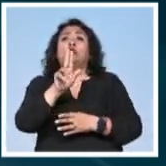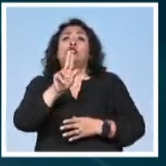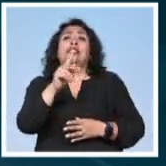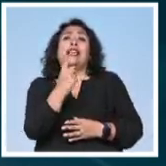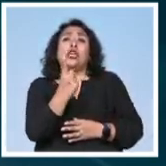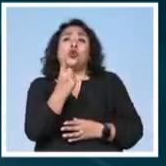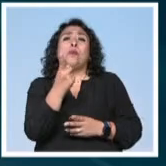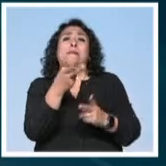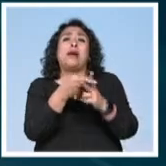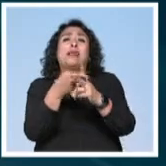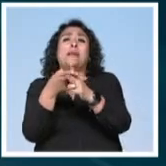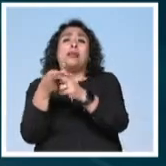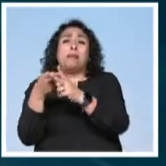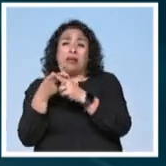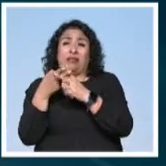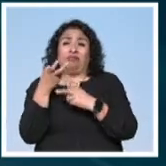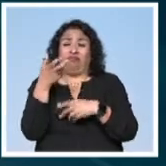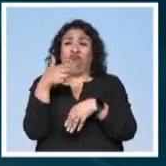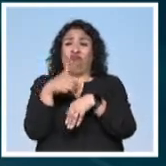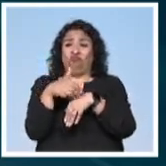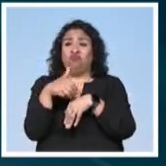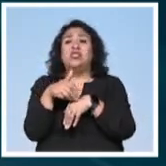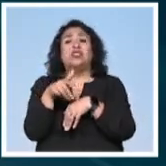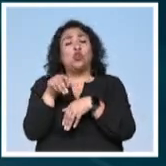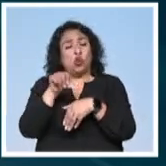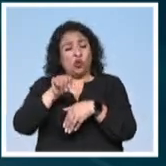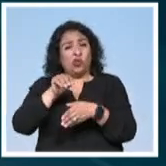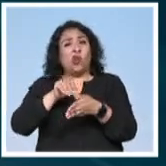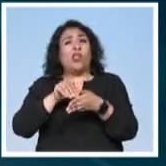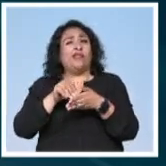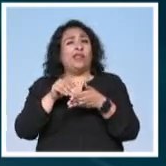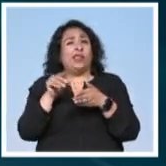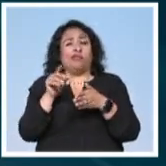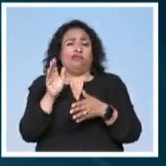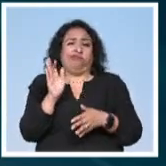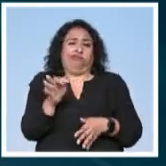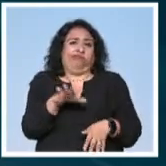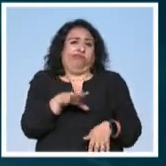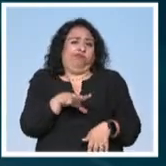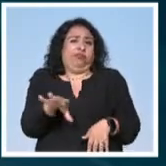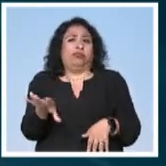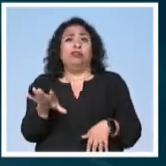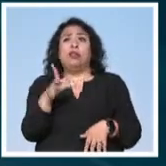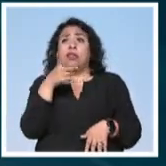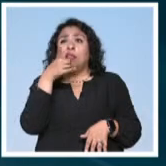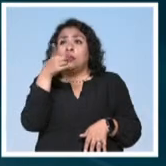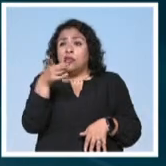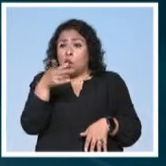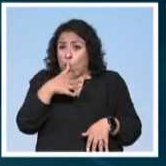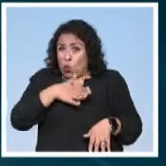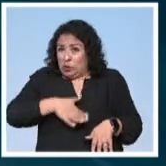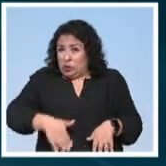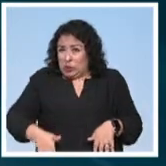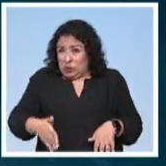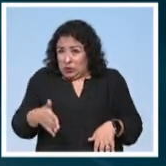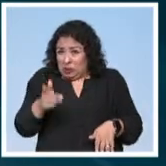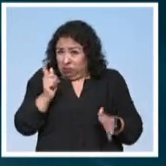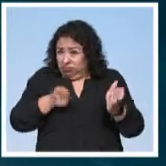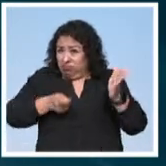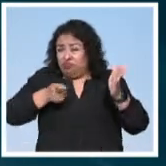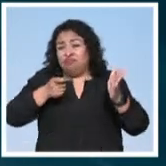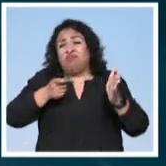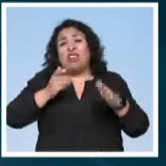2.581 crímenes, cifras que por supuesto siguen siendo inadmisibles. Ni hablar de la Procuración de Justicia, donde la